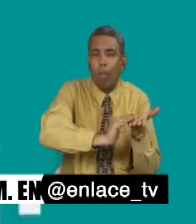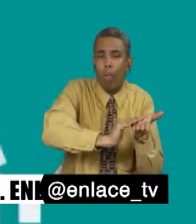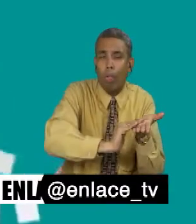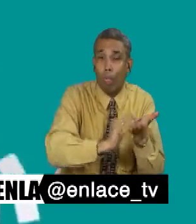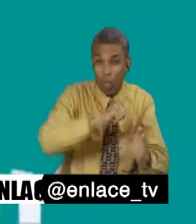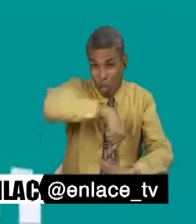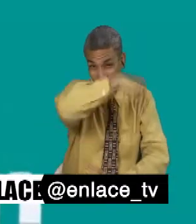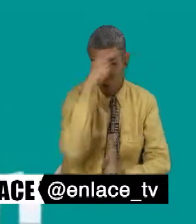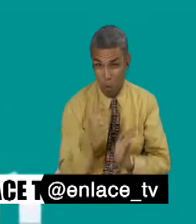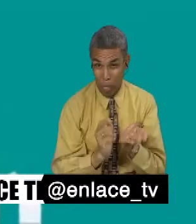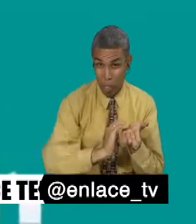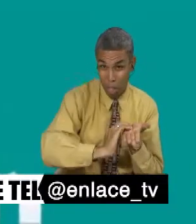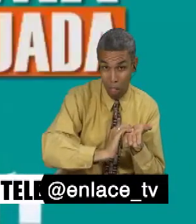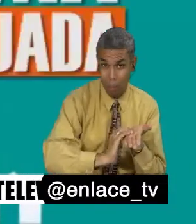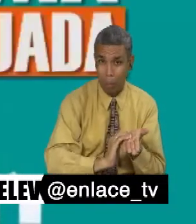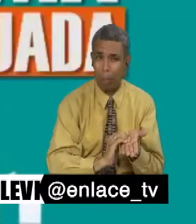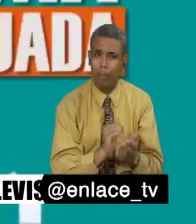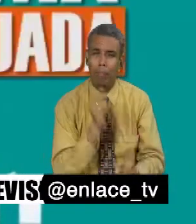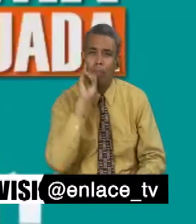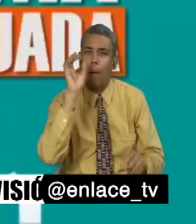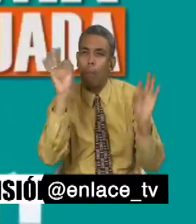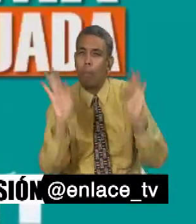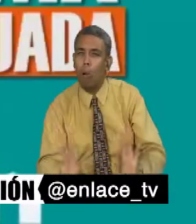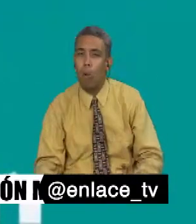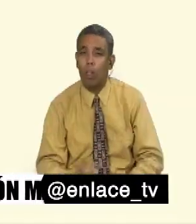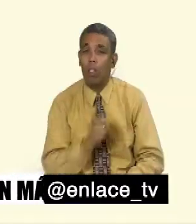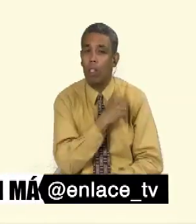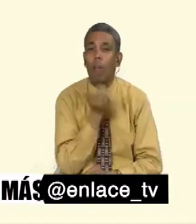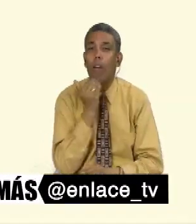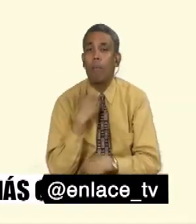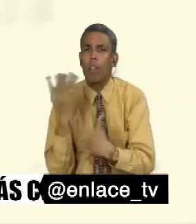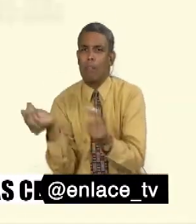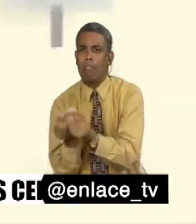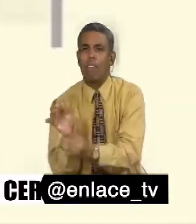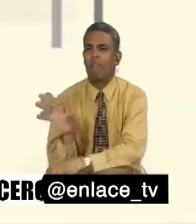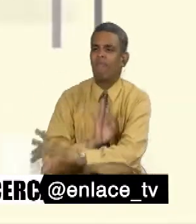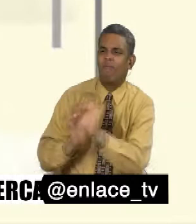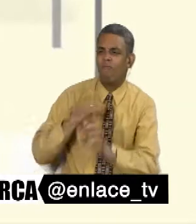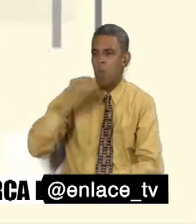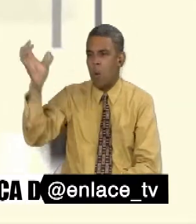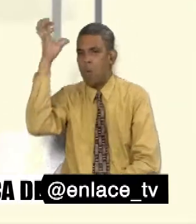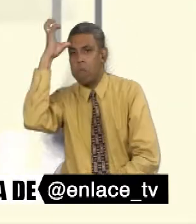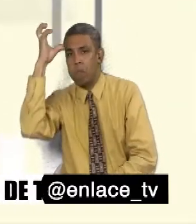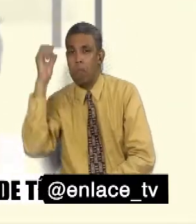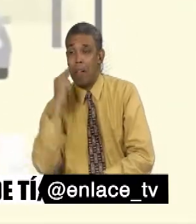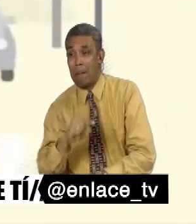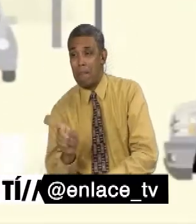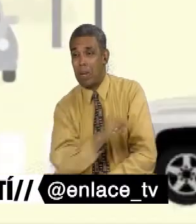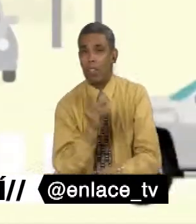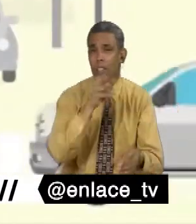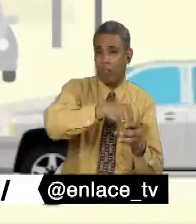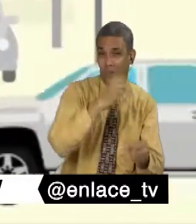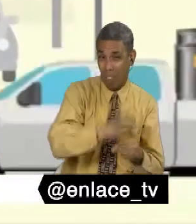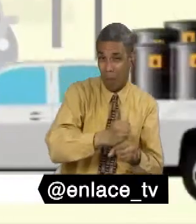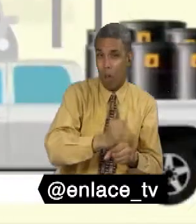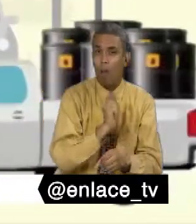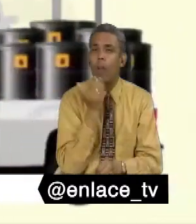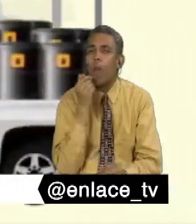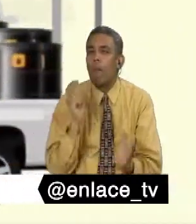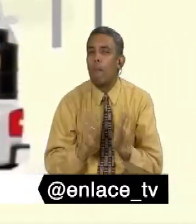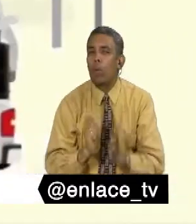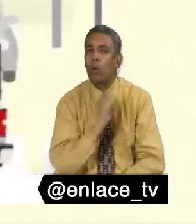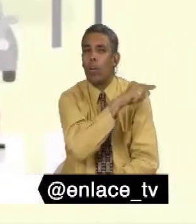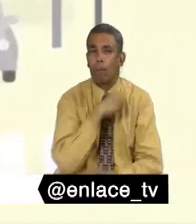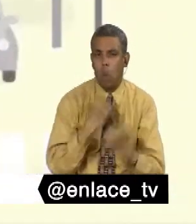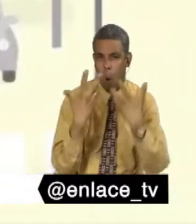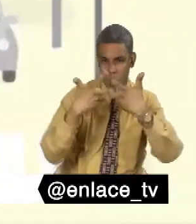excelentes técnicos para producir grandes obras si no hay una materia prima adecuada. Forzar la refinería a dar iguales resultados con una carga de pésima calidad a la que se obtiene